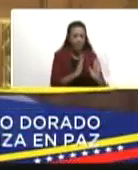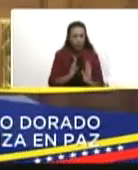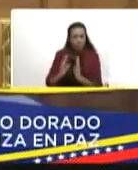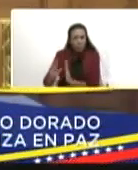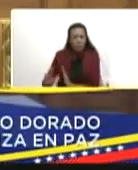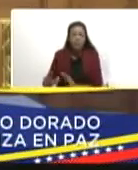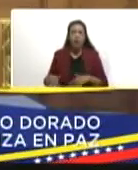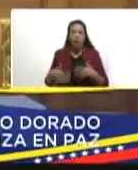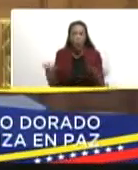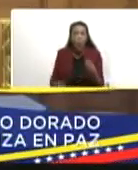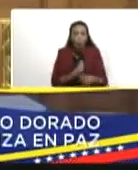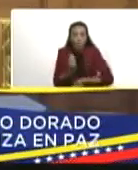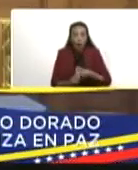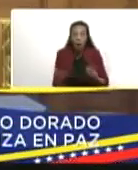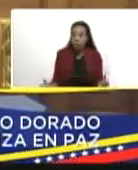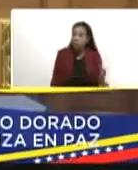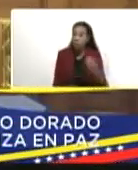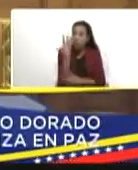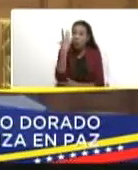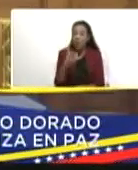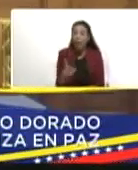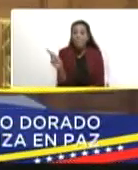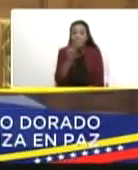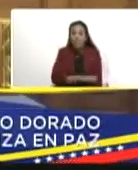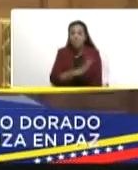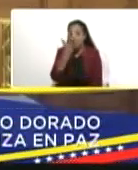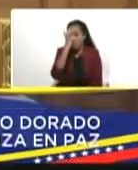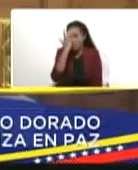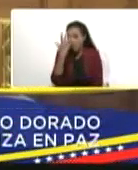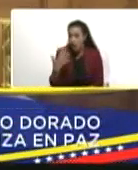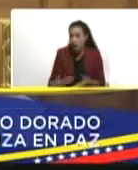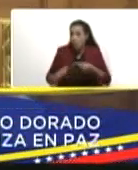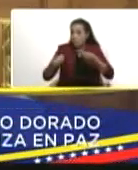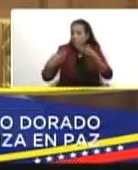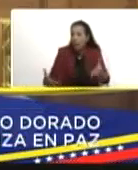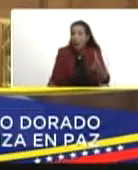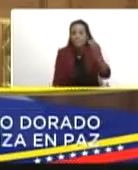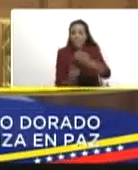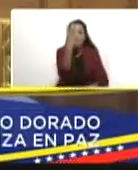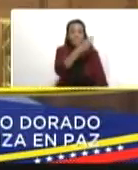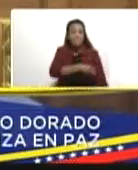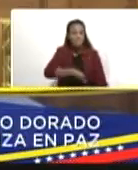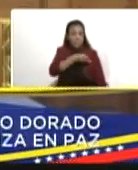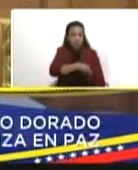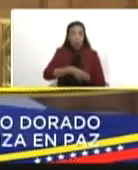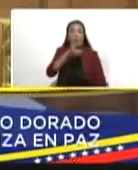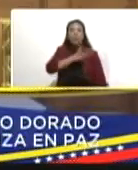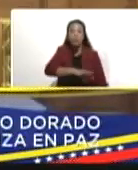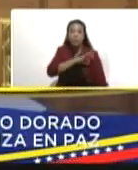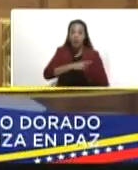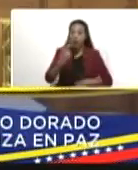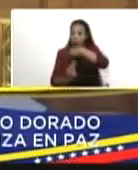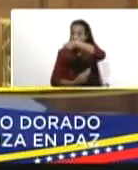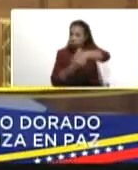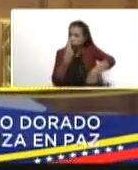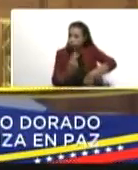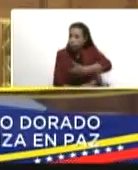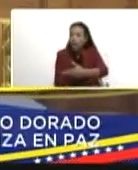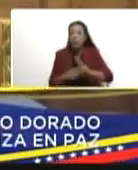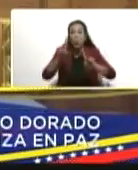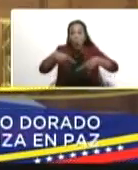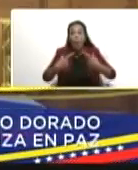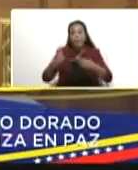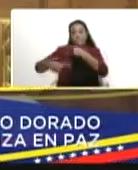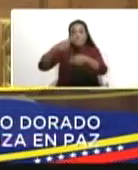planificada para lanzar esta nueva gran misión socialista de Nueva